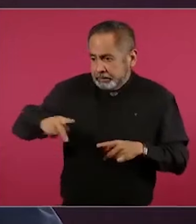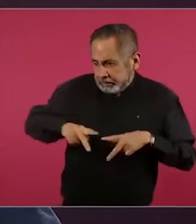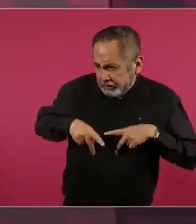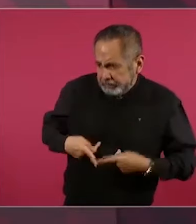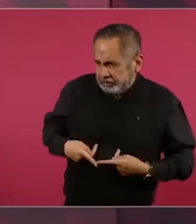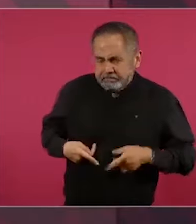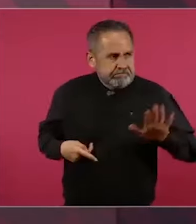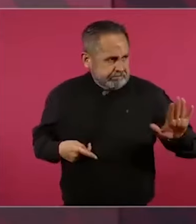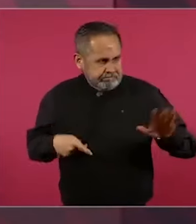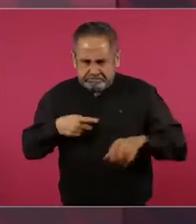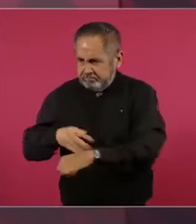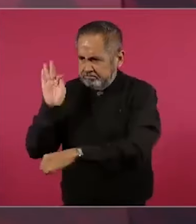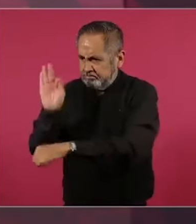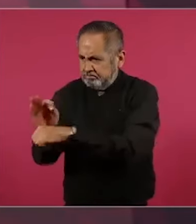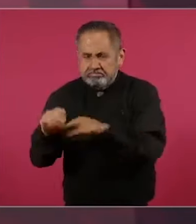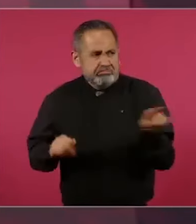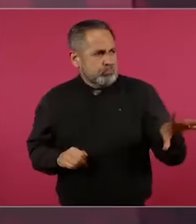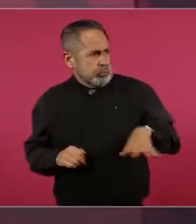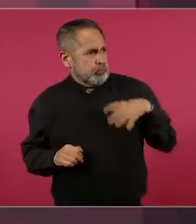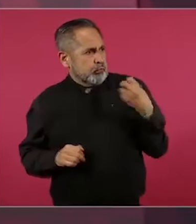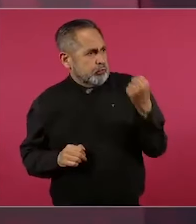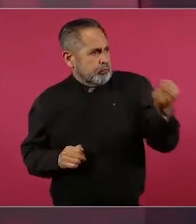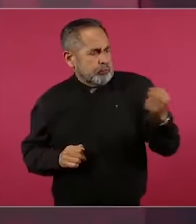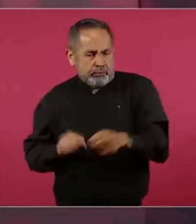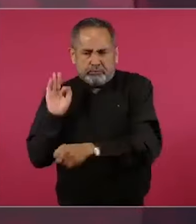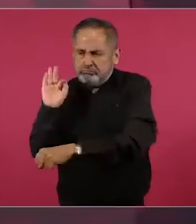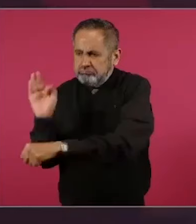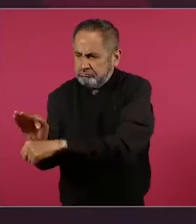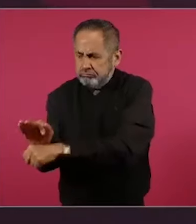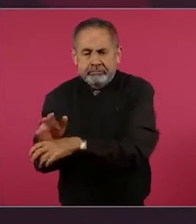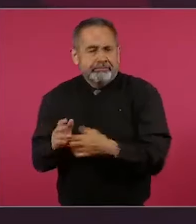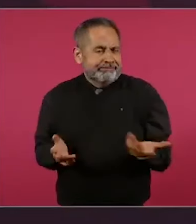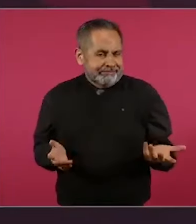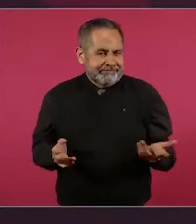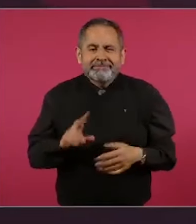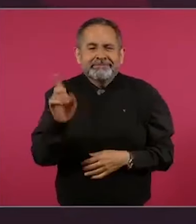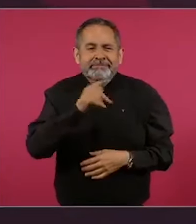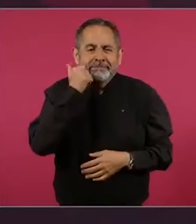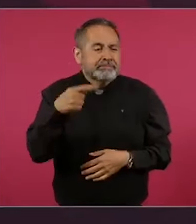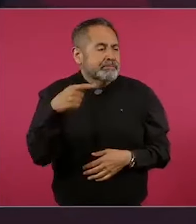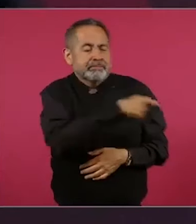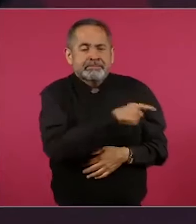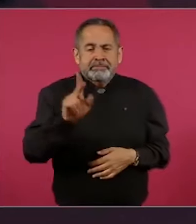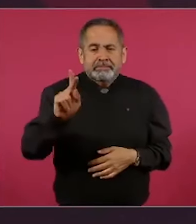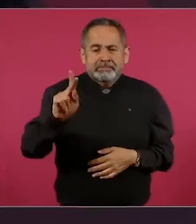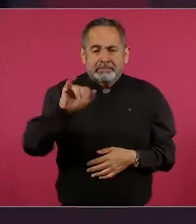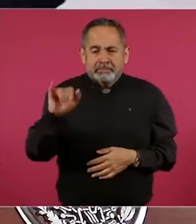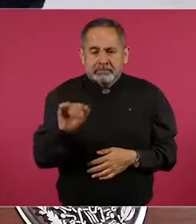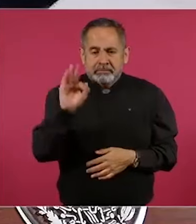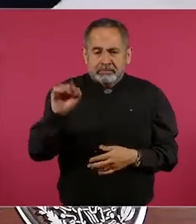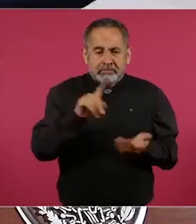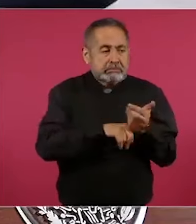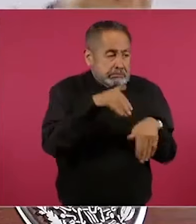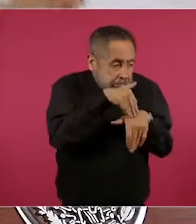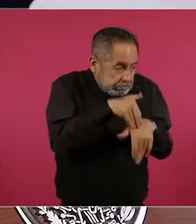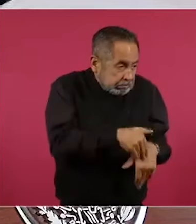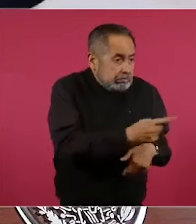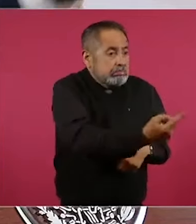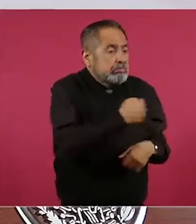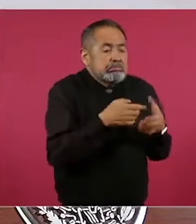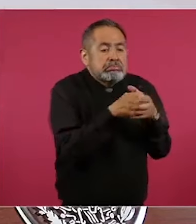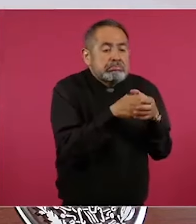abusos que comete el fuerte. No queremos un poder judicial que esté al servicio nada más de unos cuantos, de